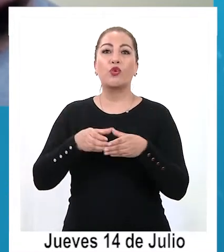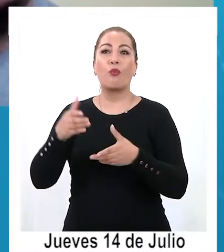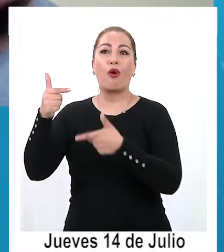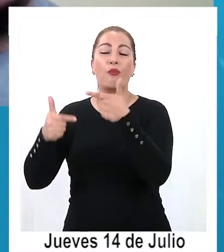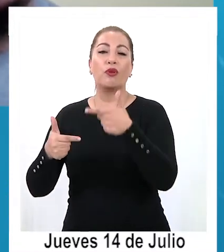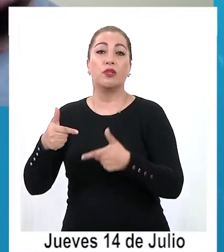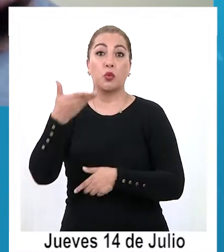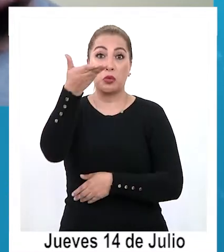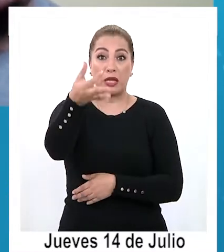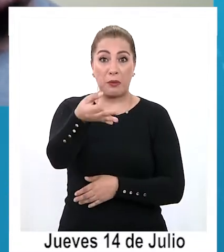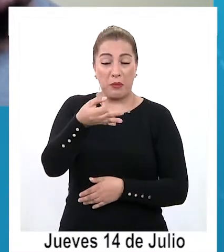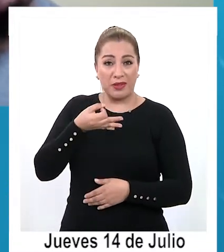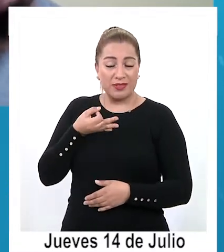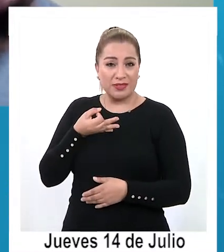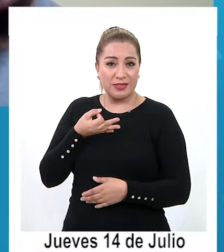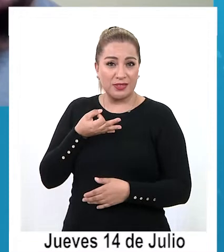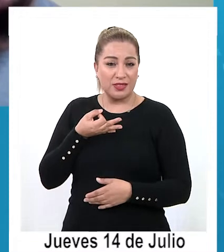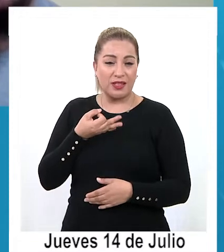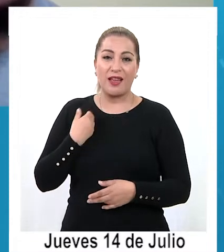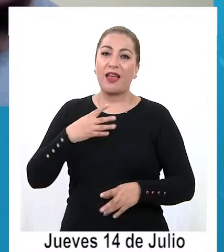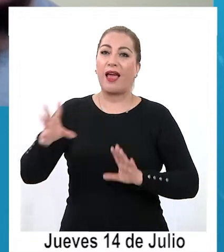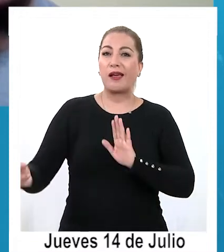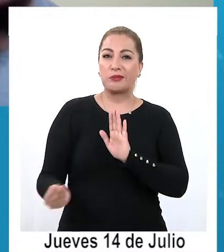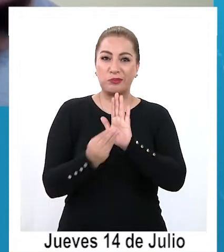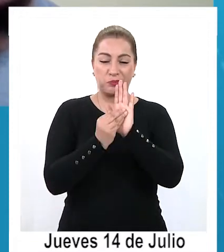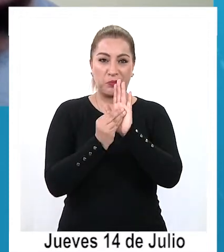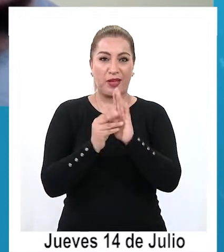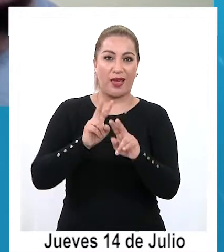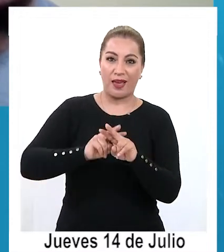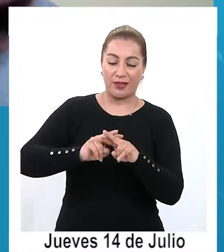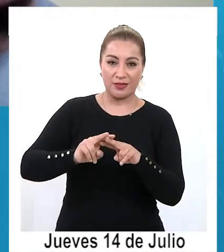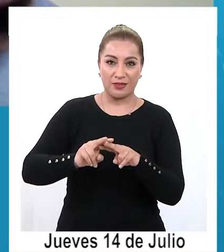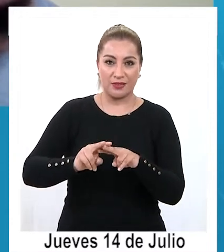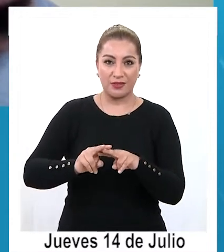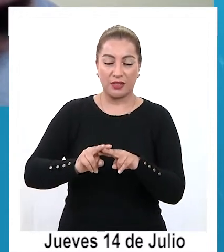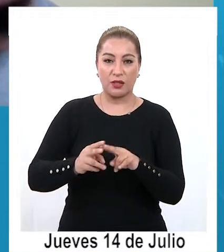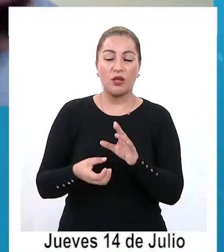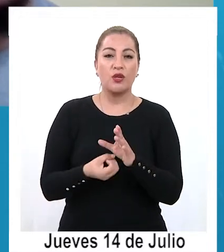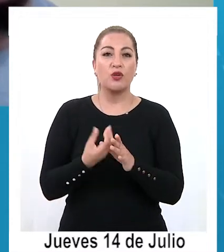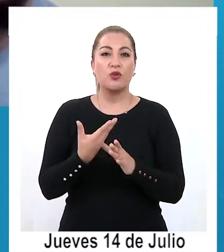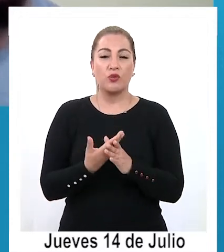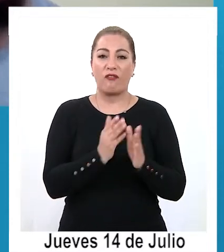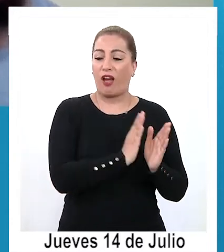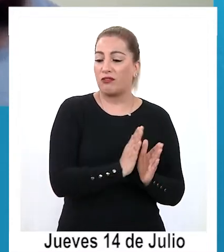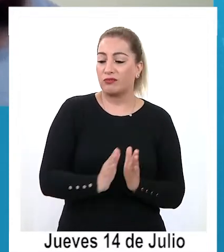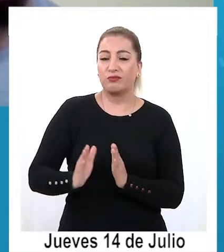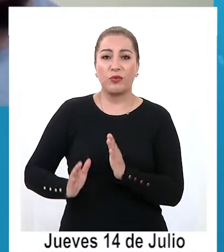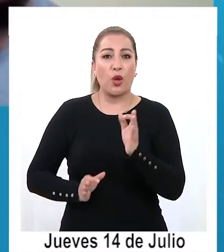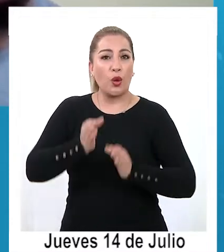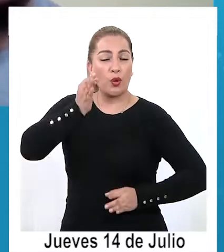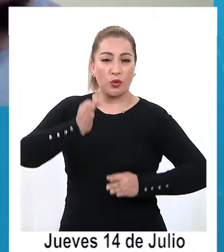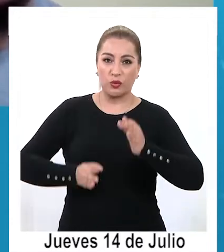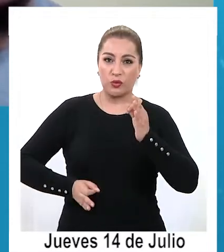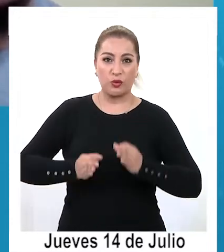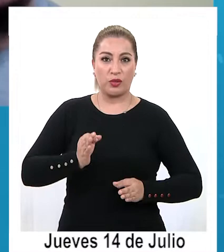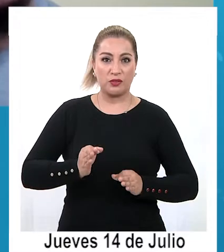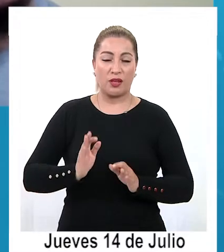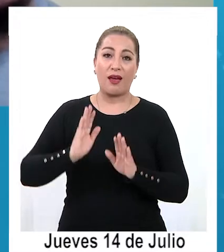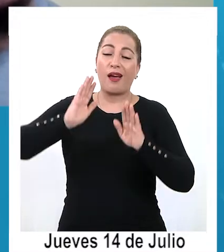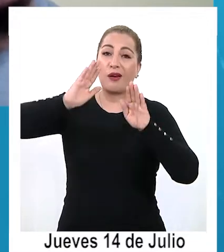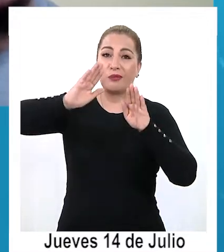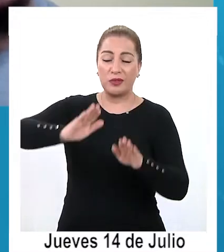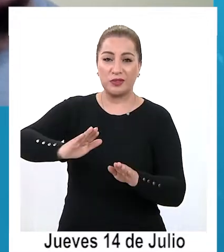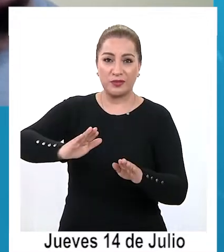mostrar. La implementación de un nuevo ordenamiento jurídico amparado